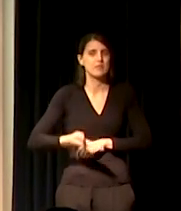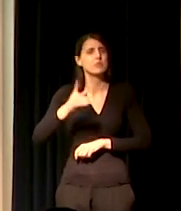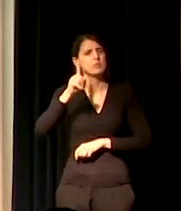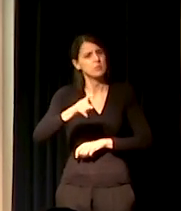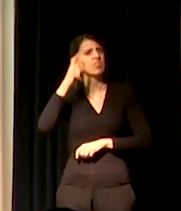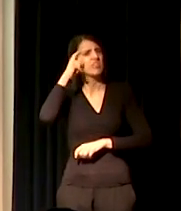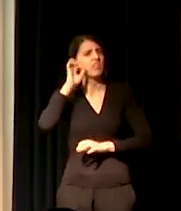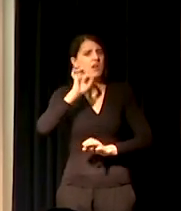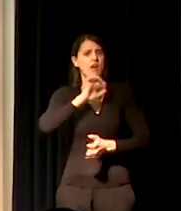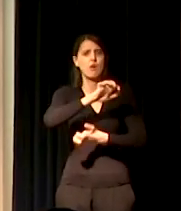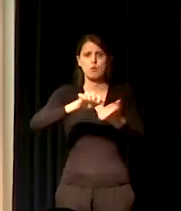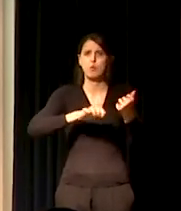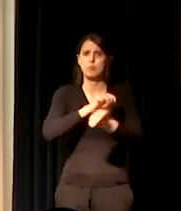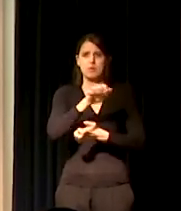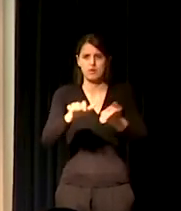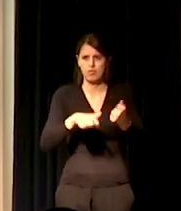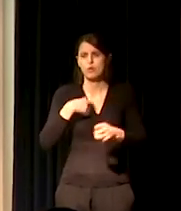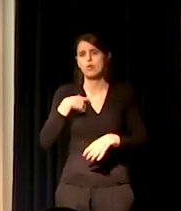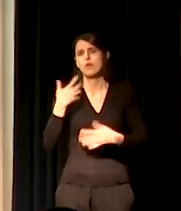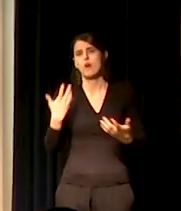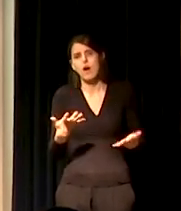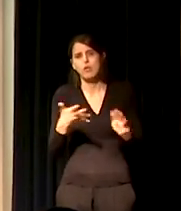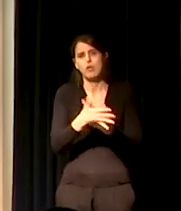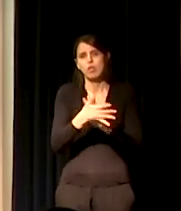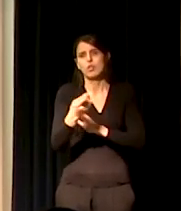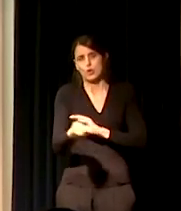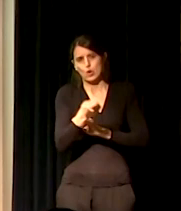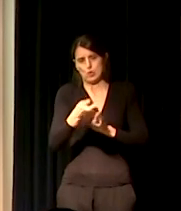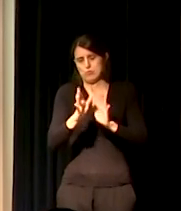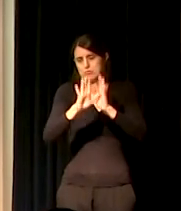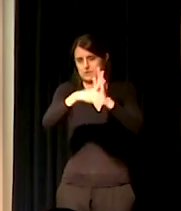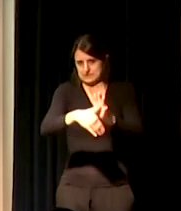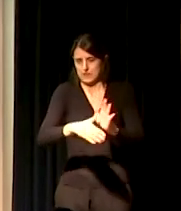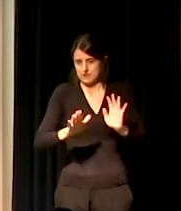Positiva. ¿Vale? Luego voy a soltar ahí un... ¿Vale?